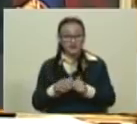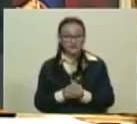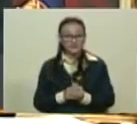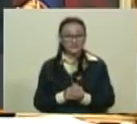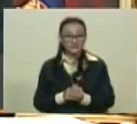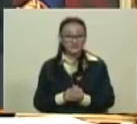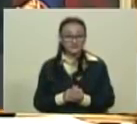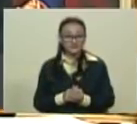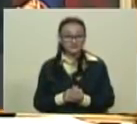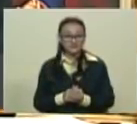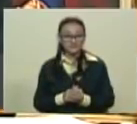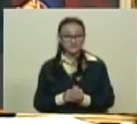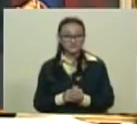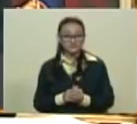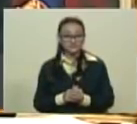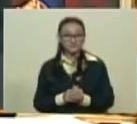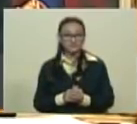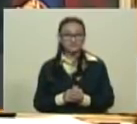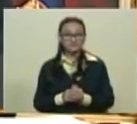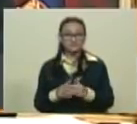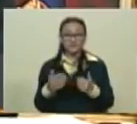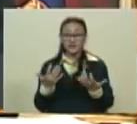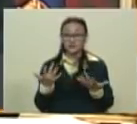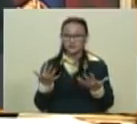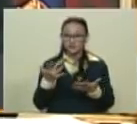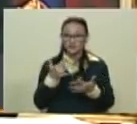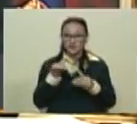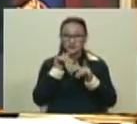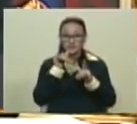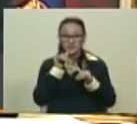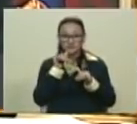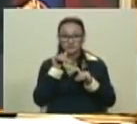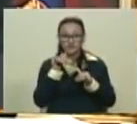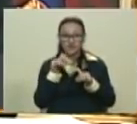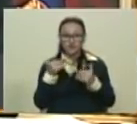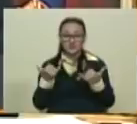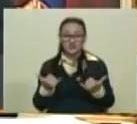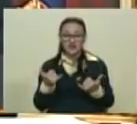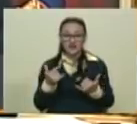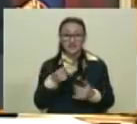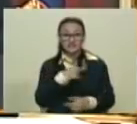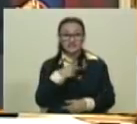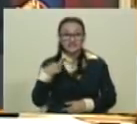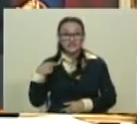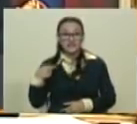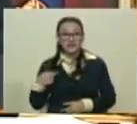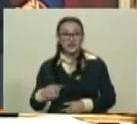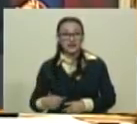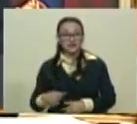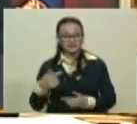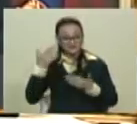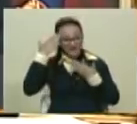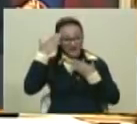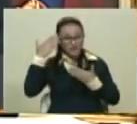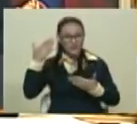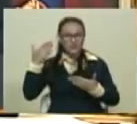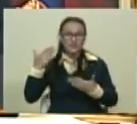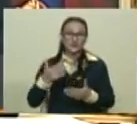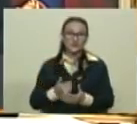agarrando fresca la noticia desde Venezuela. En la China, saludos desde aquí.